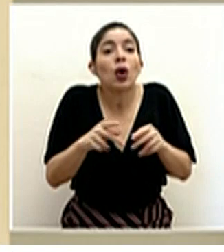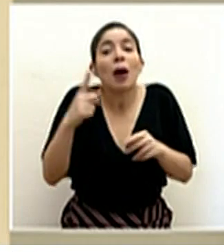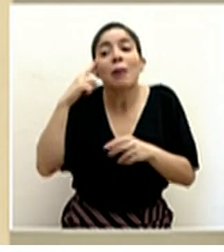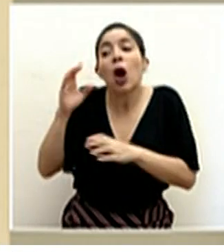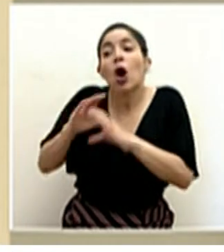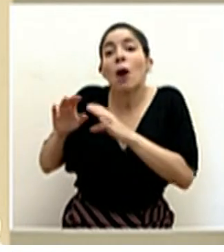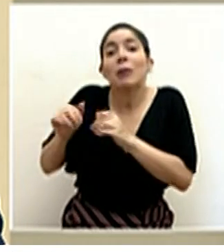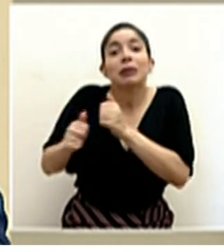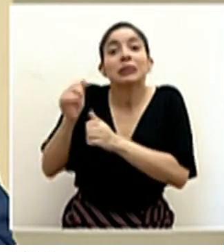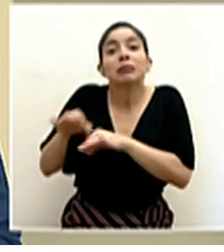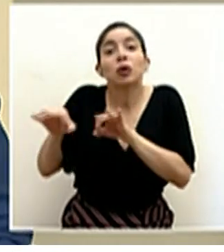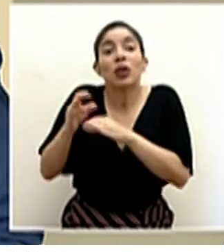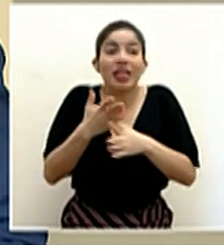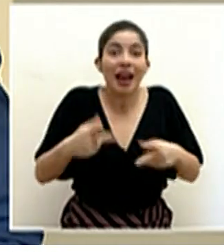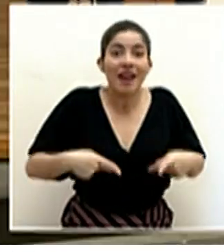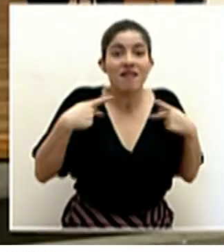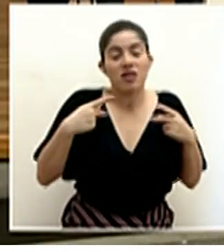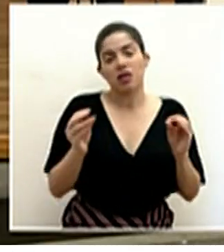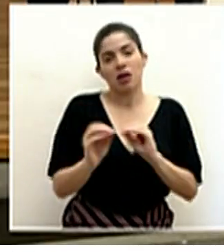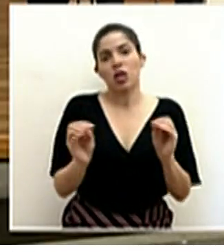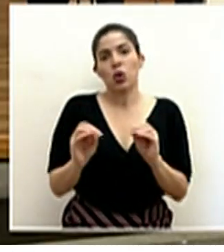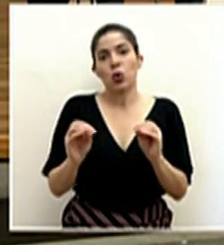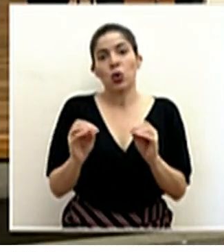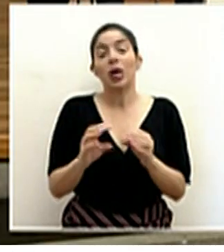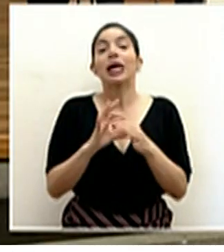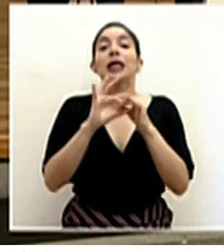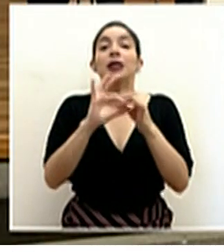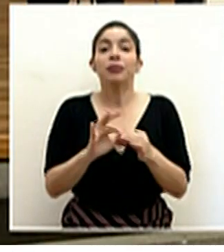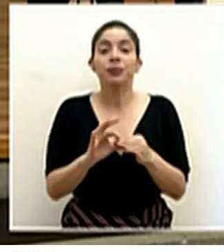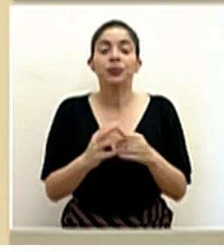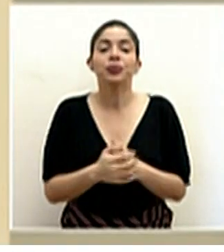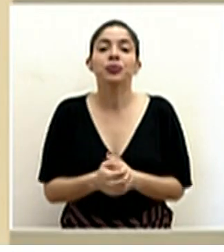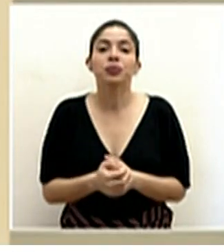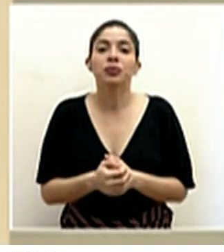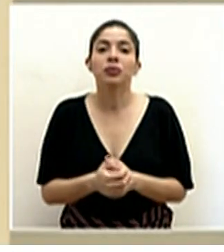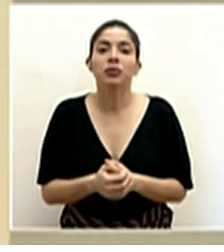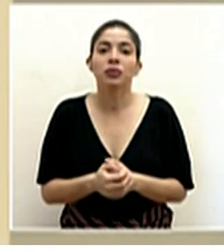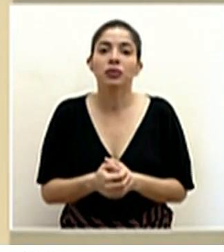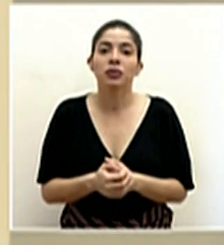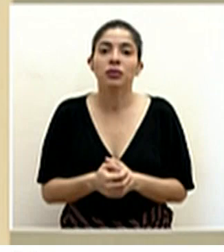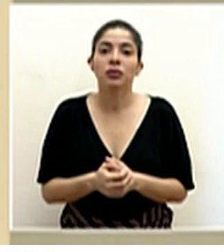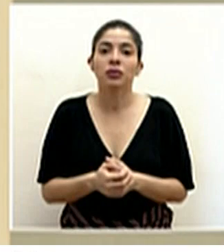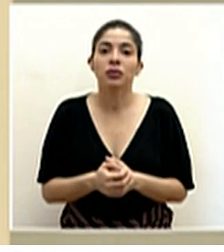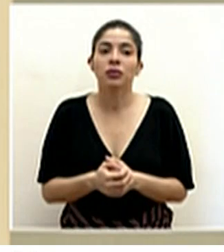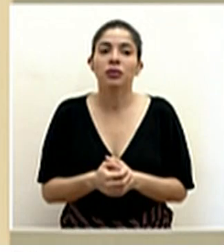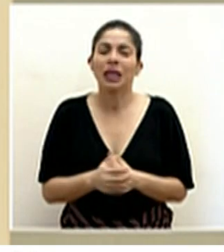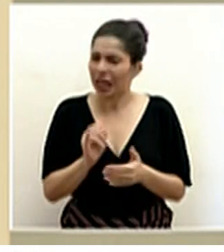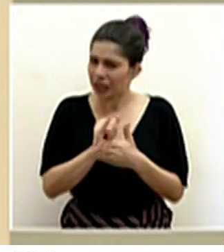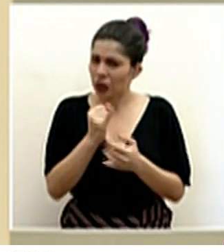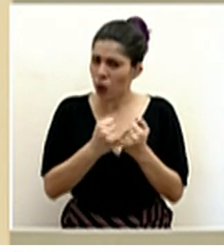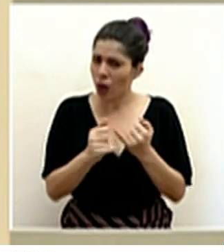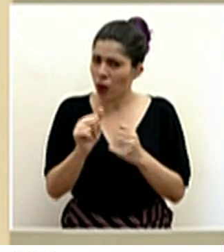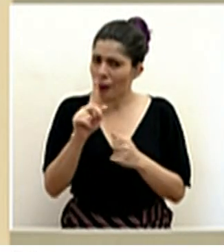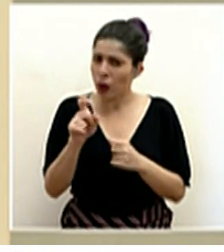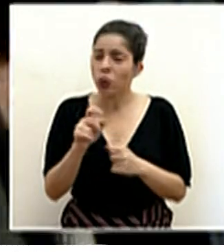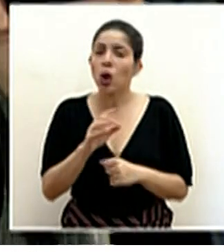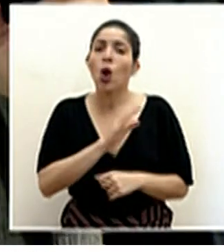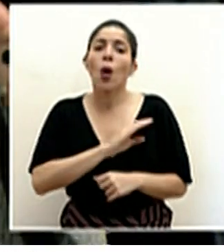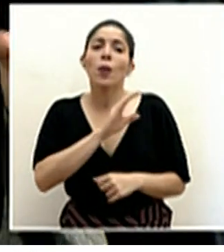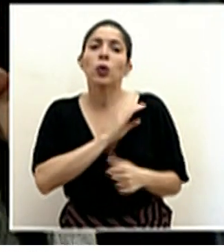transacción comercial. Muchas gracias. Y con respecto a… yo creo que esa era la última, hay otra pregunta. El